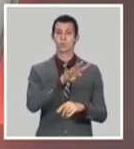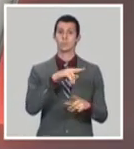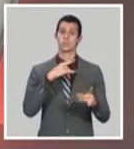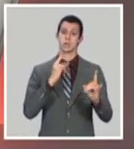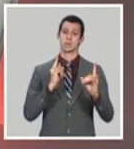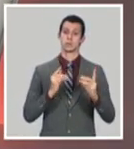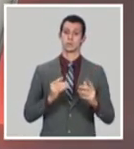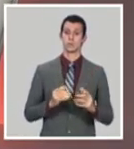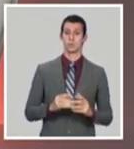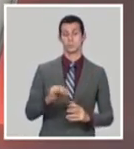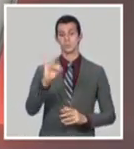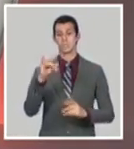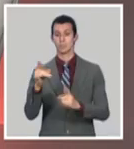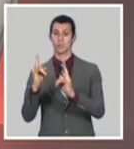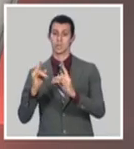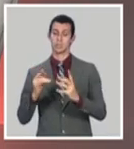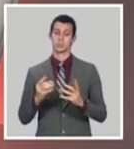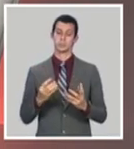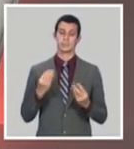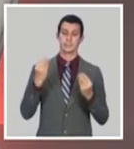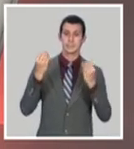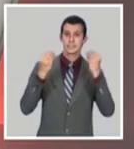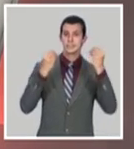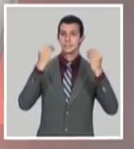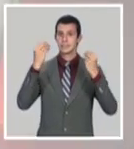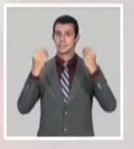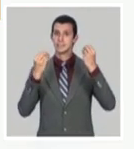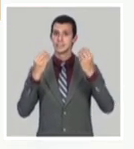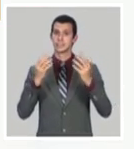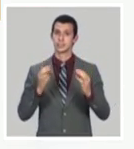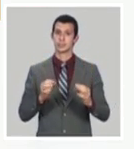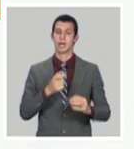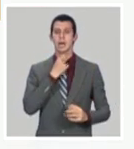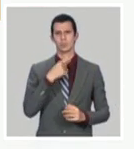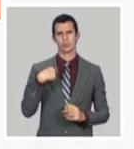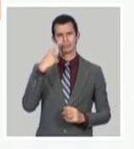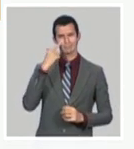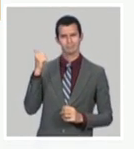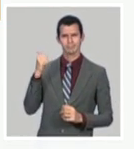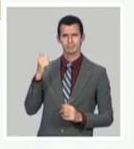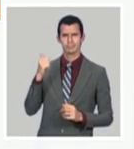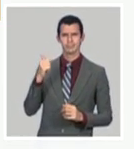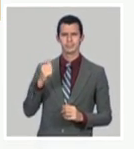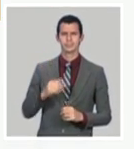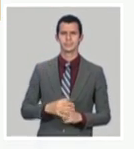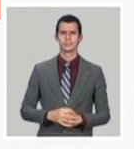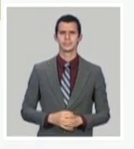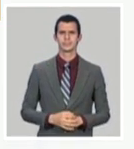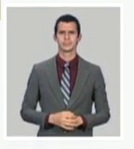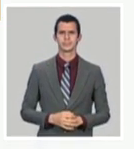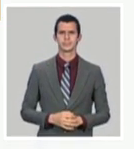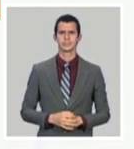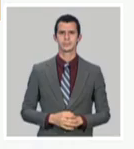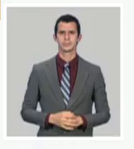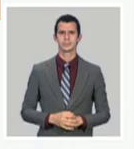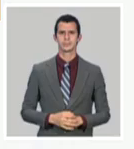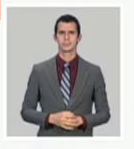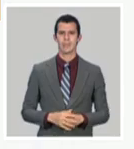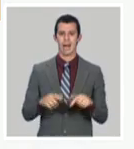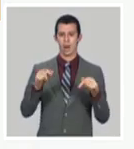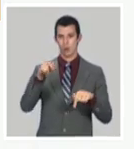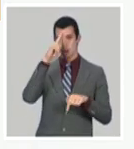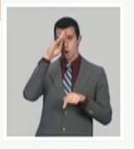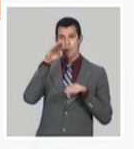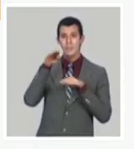un... Ahora, ahí no sé si se puede ver el número en pantalla, el que estaba 39 críticos y